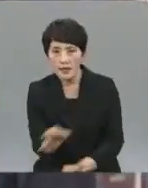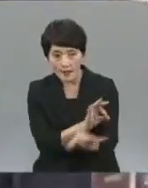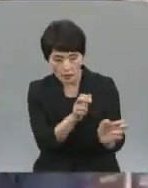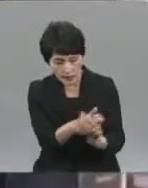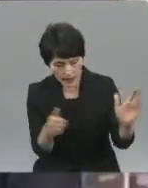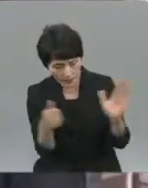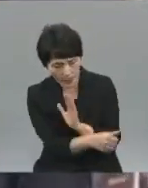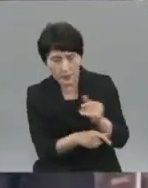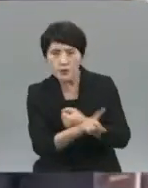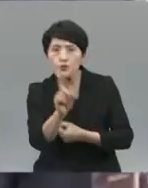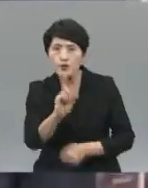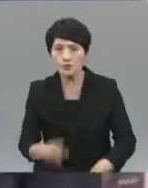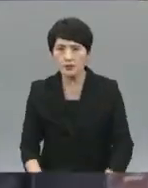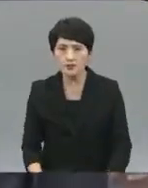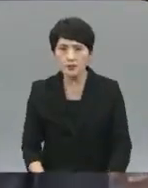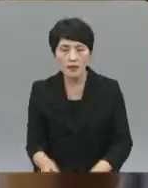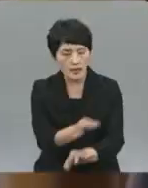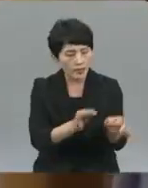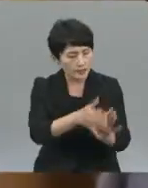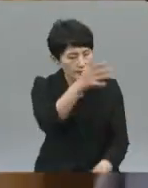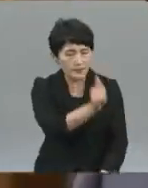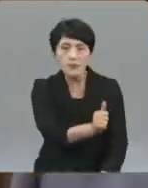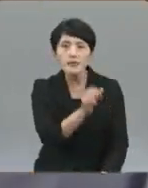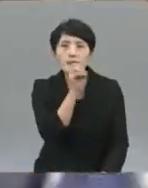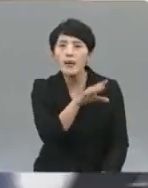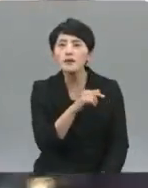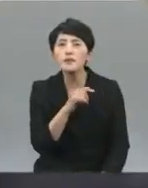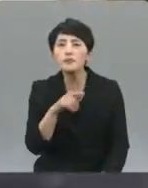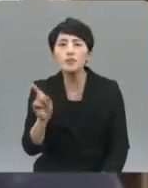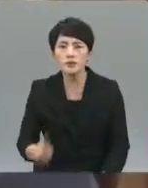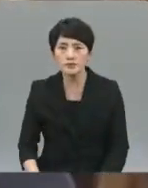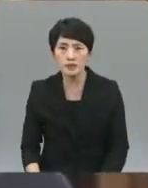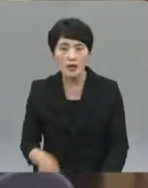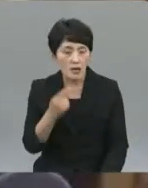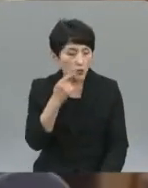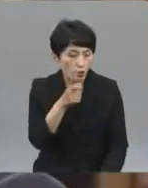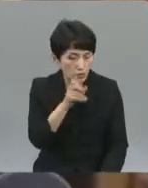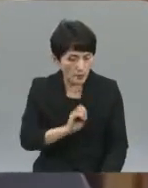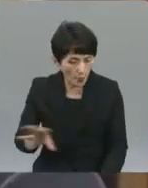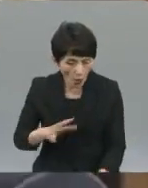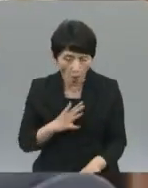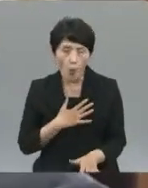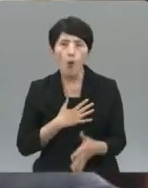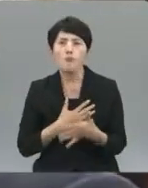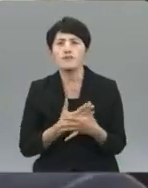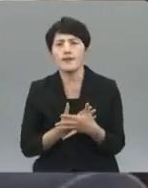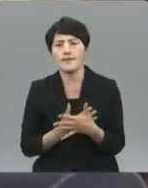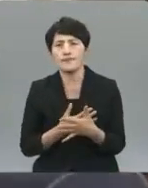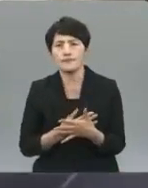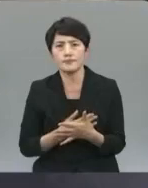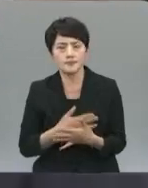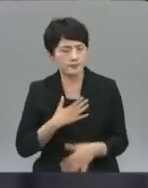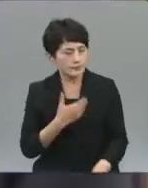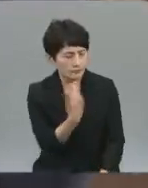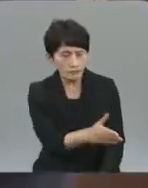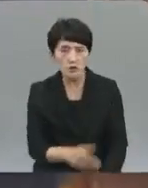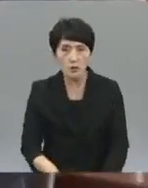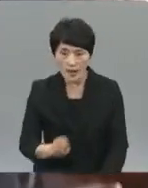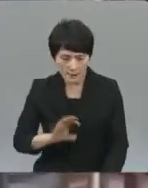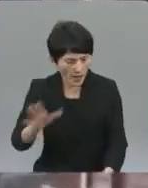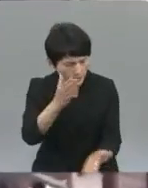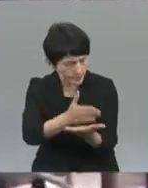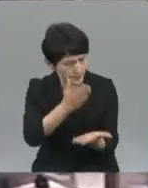a la población después de aparecer varias noticias dando a conocer que un Pedro roca capturado en dicha localidad de Japón presentó un nivel de cesio